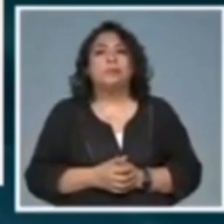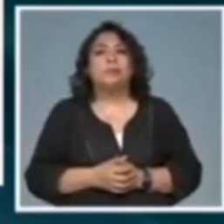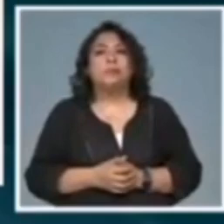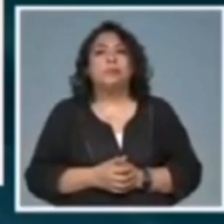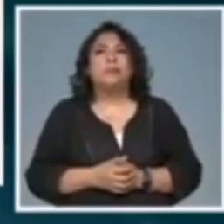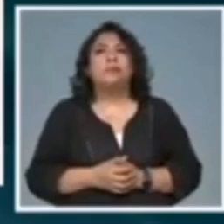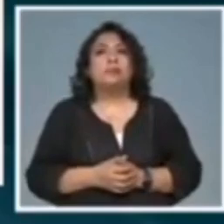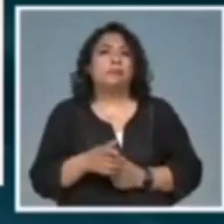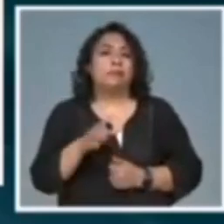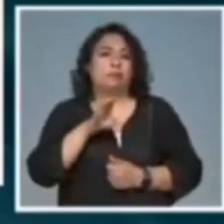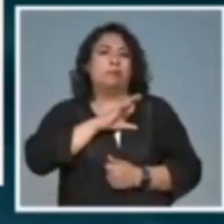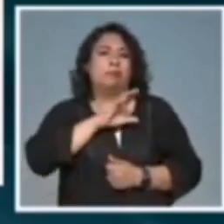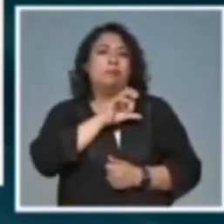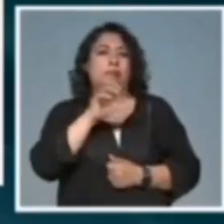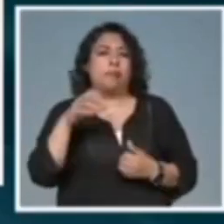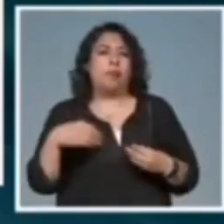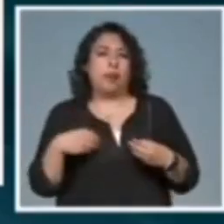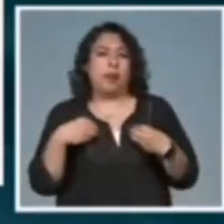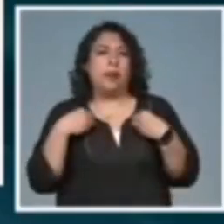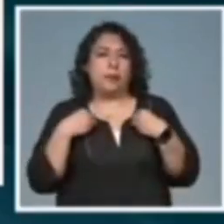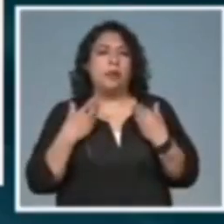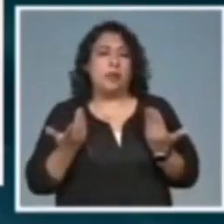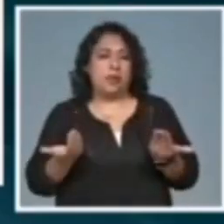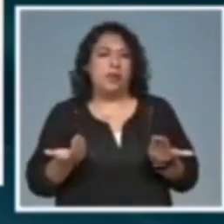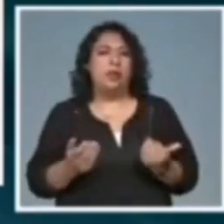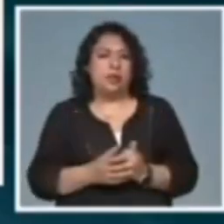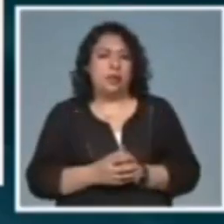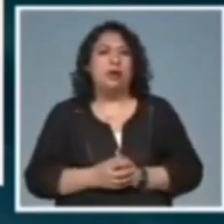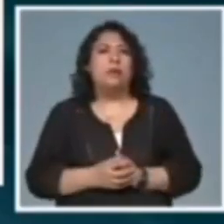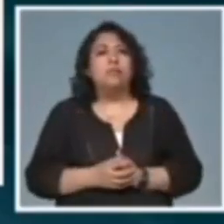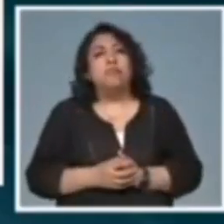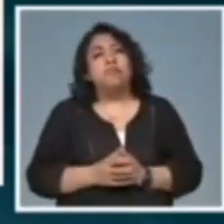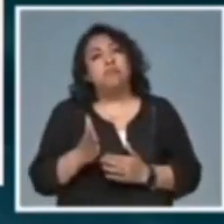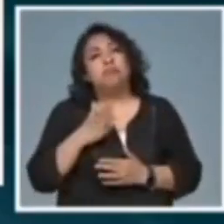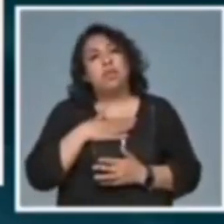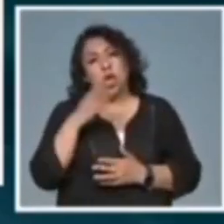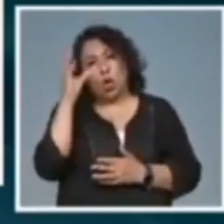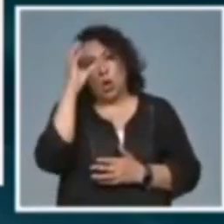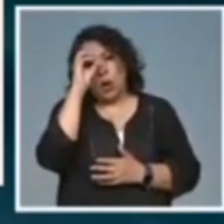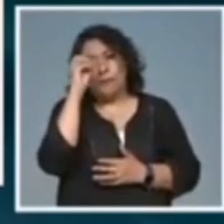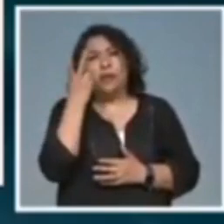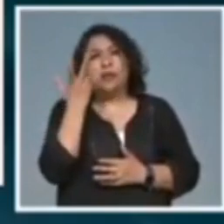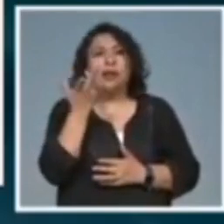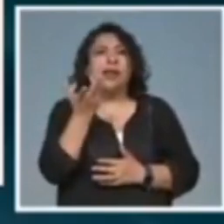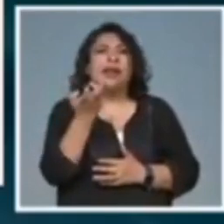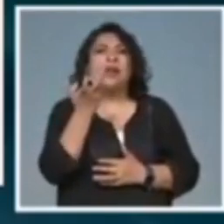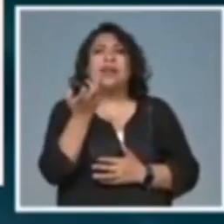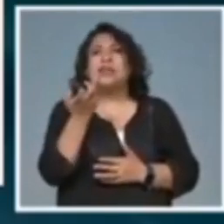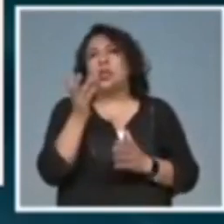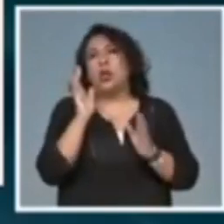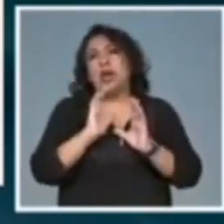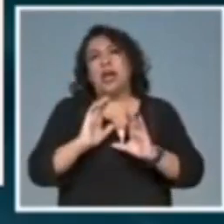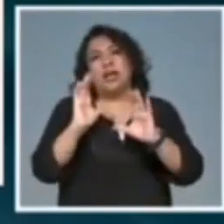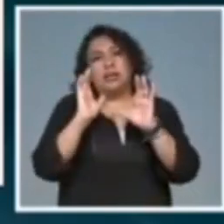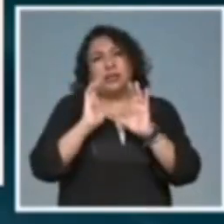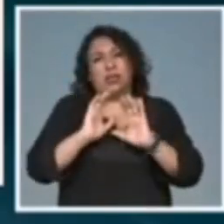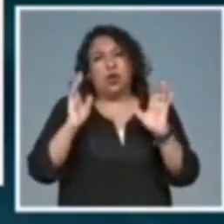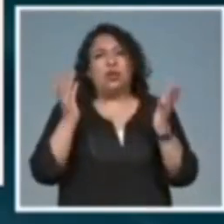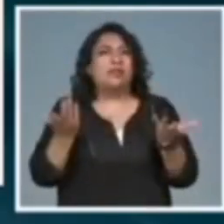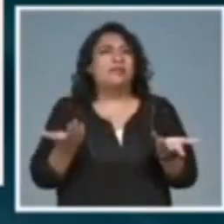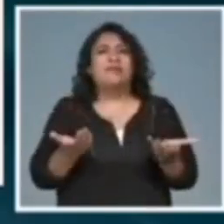del aprecio a la vida, que pues creo que es cosa de este tipo de canciones, creo